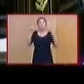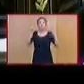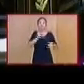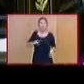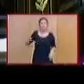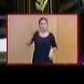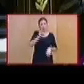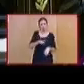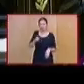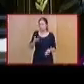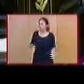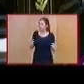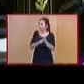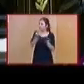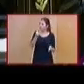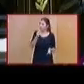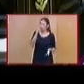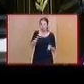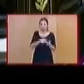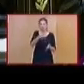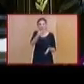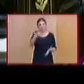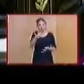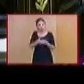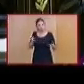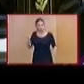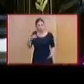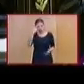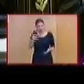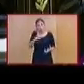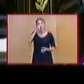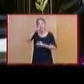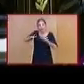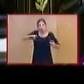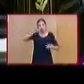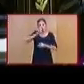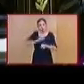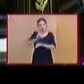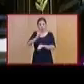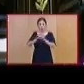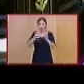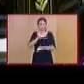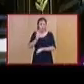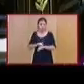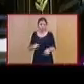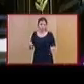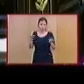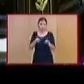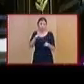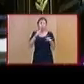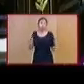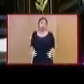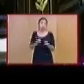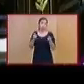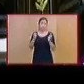creo que eran de 2.500 millones de euros por año. Eso no se cumplió, eso fue pura propaganda y pura